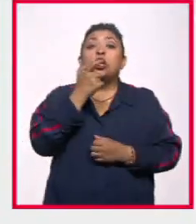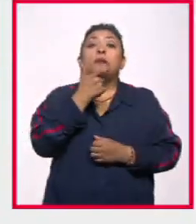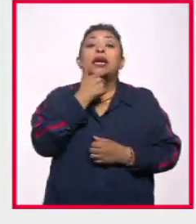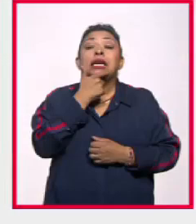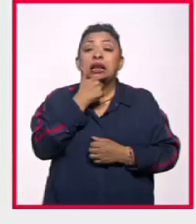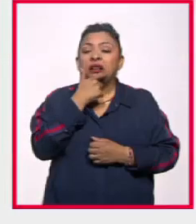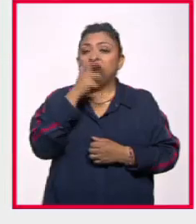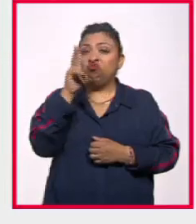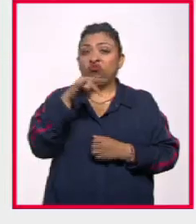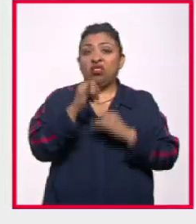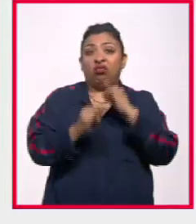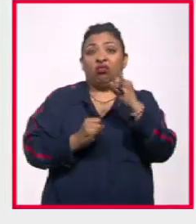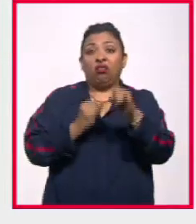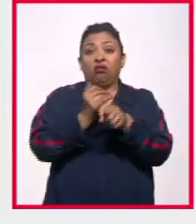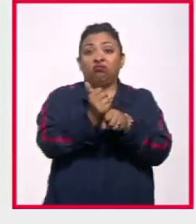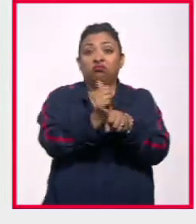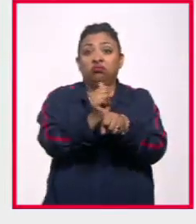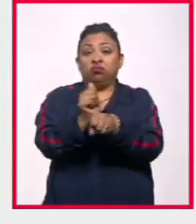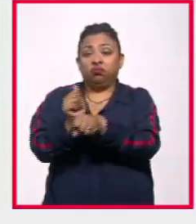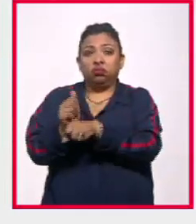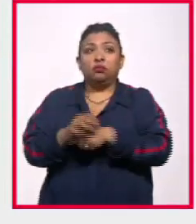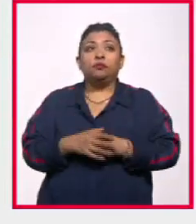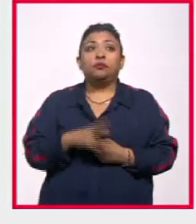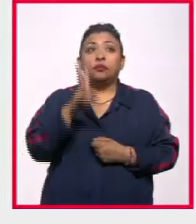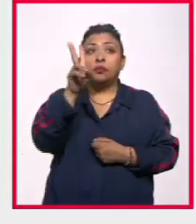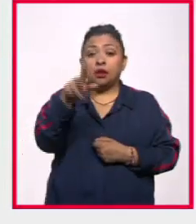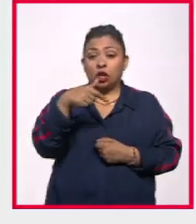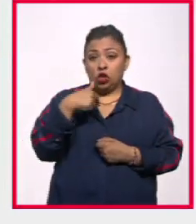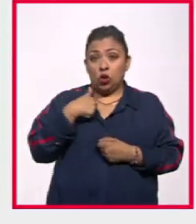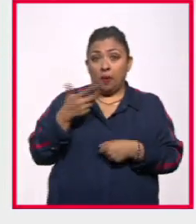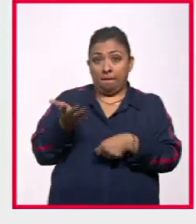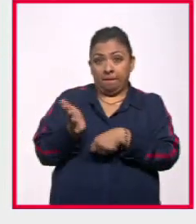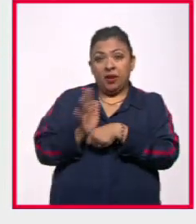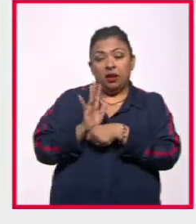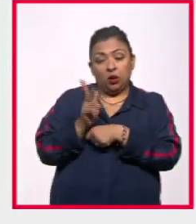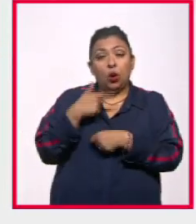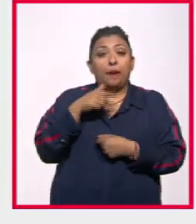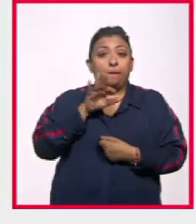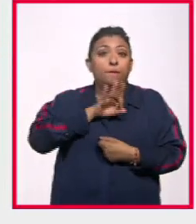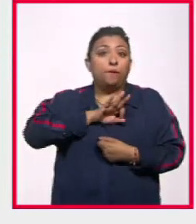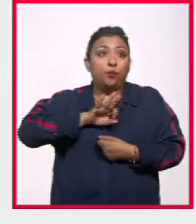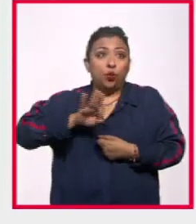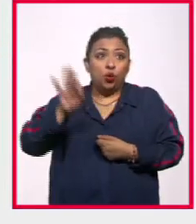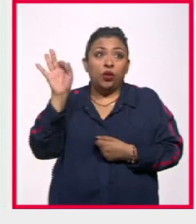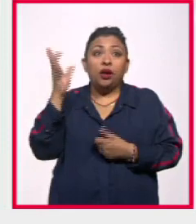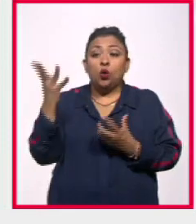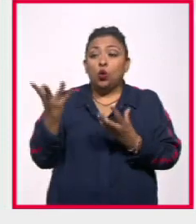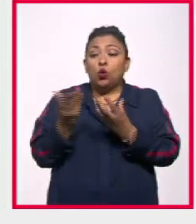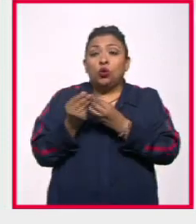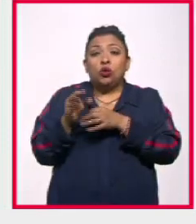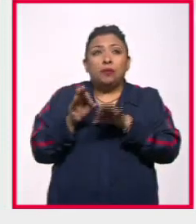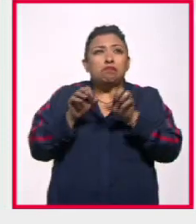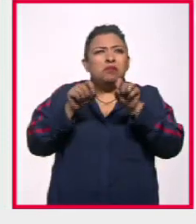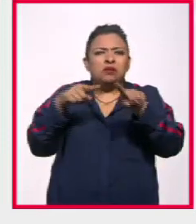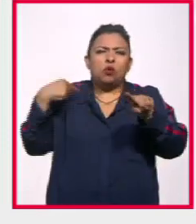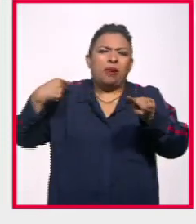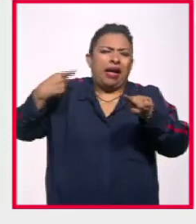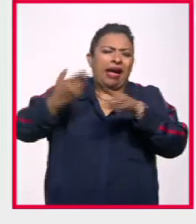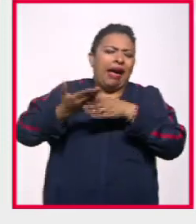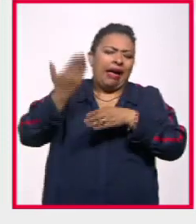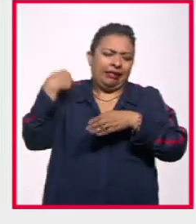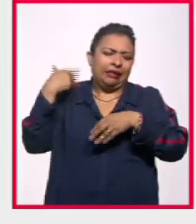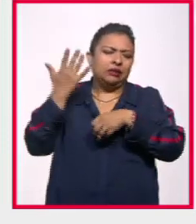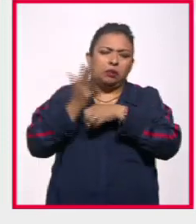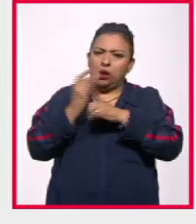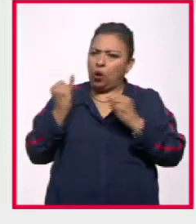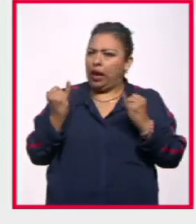talento de talla internacional. Realmente yo en esta película pues tuve la posibilidad de trabajar de la misma manera que trabajaba en las películas anteriores